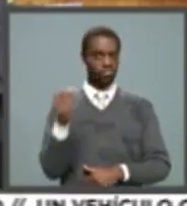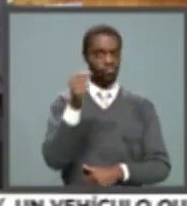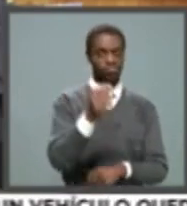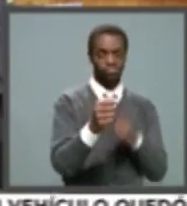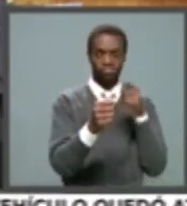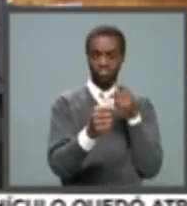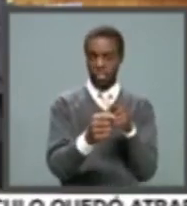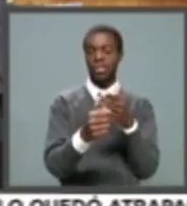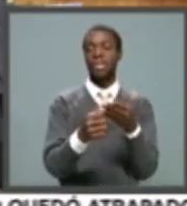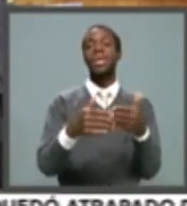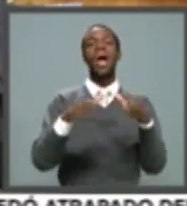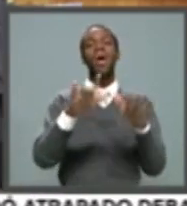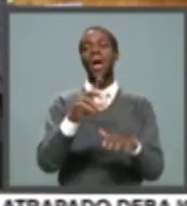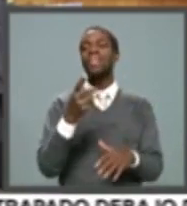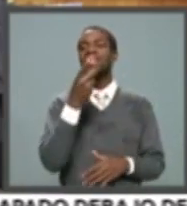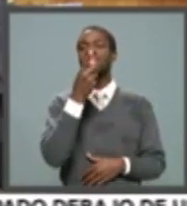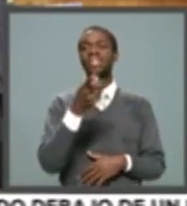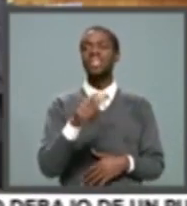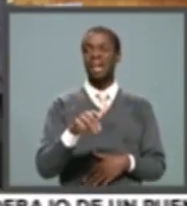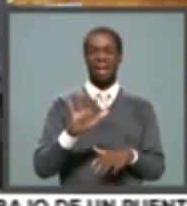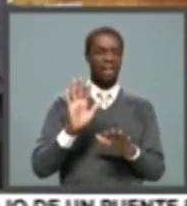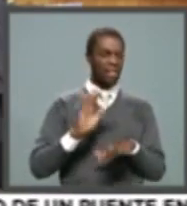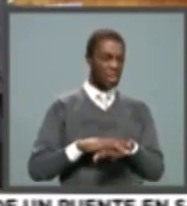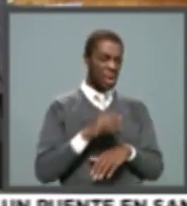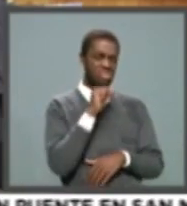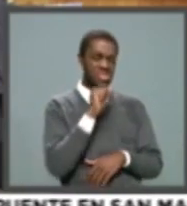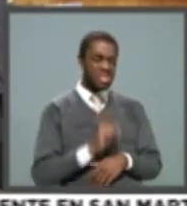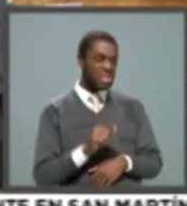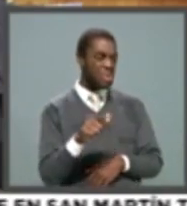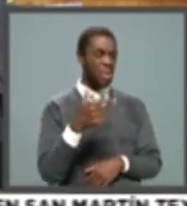Sí, y tampoco es así que digas que qué bruto, que ruco, ¿no? O sea,